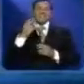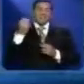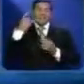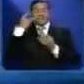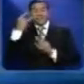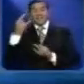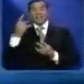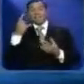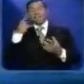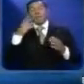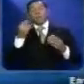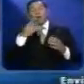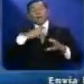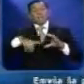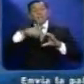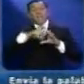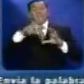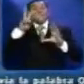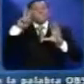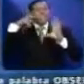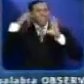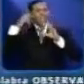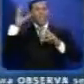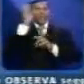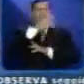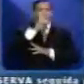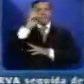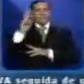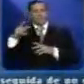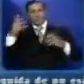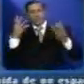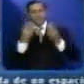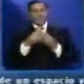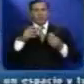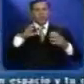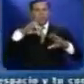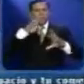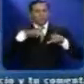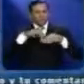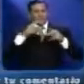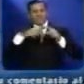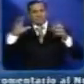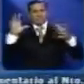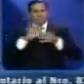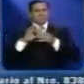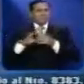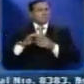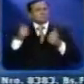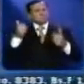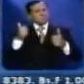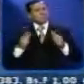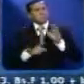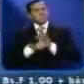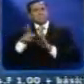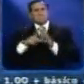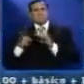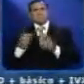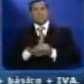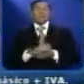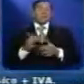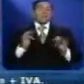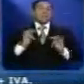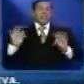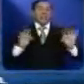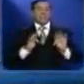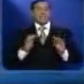bueno, se le va a hacer, por supuesto, un gran videoclip entre Colombia y Venezuela para que salgan los dos países conjuntamente. Y pues nada,